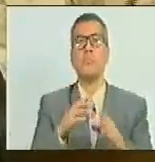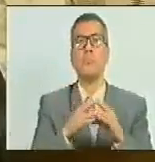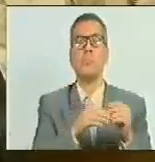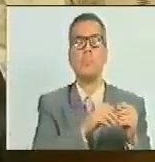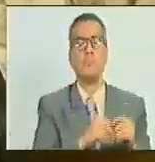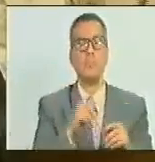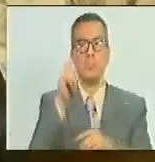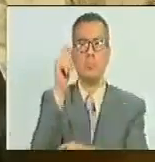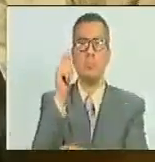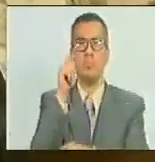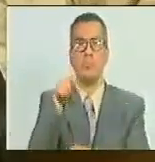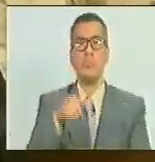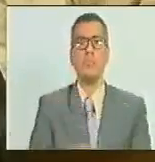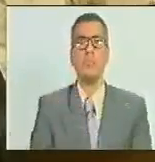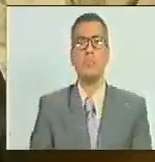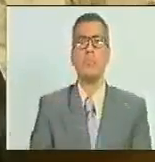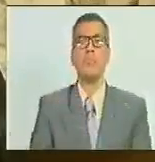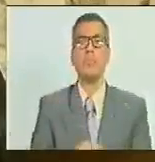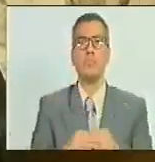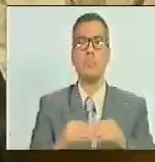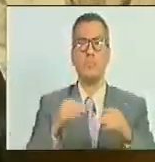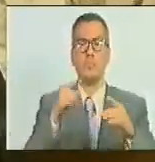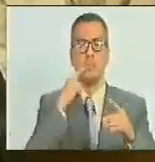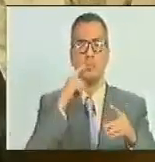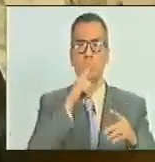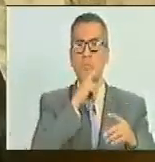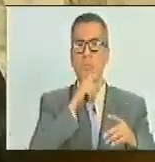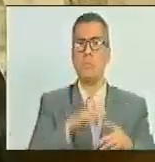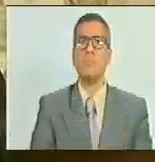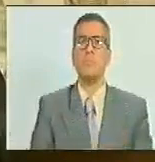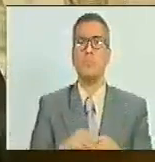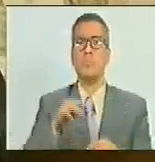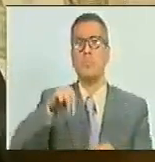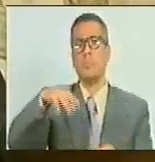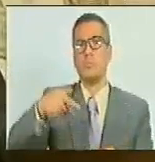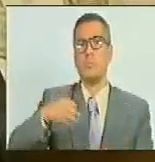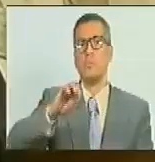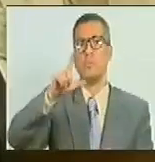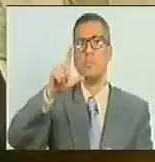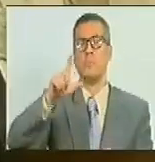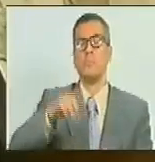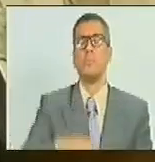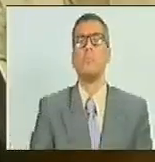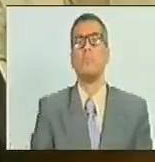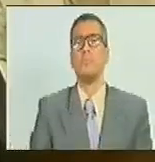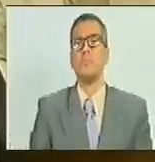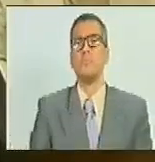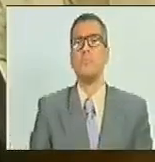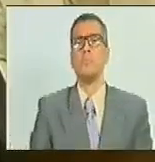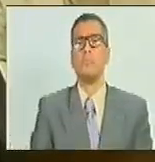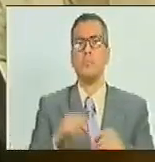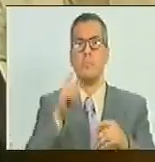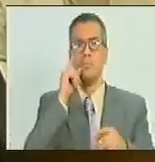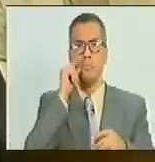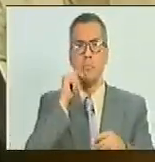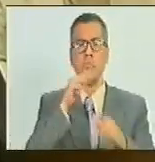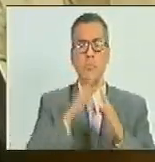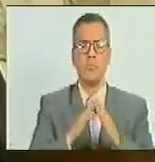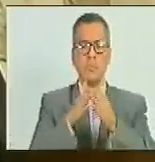compañero embajador Orlando Miguel Maneiro Gaspar, hombre de la